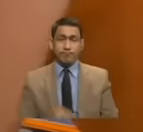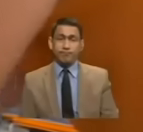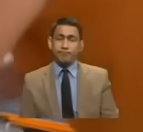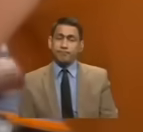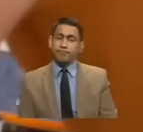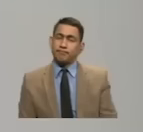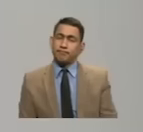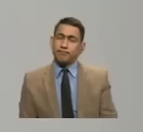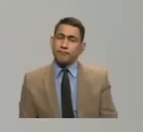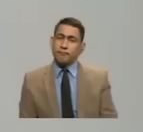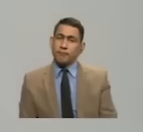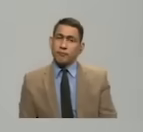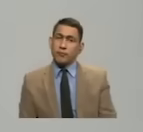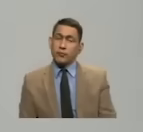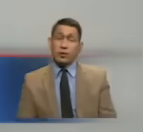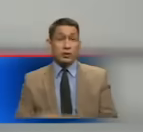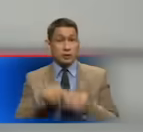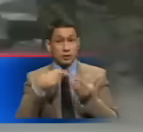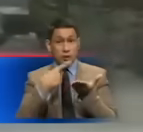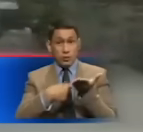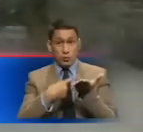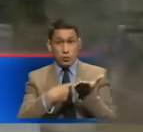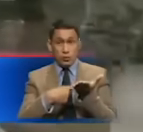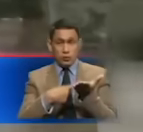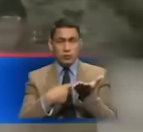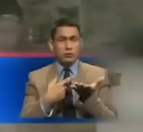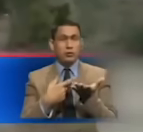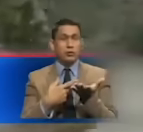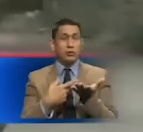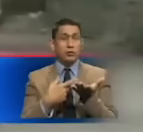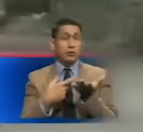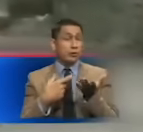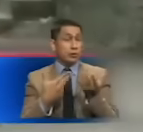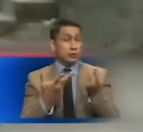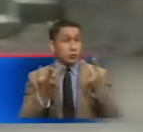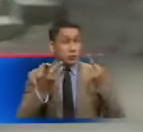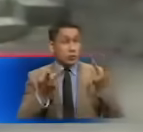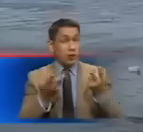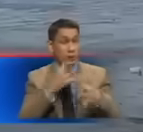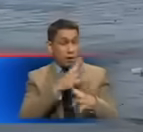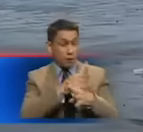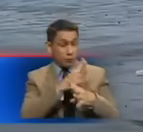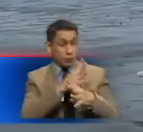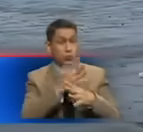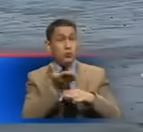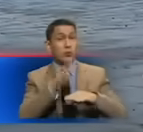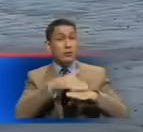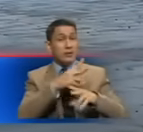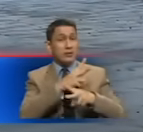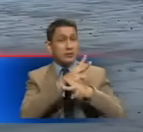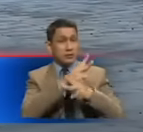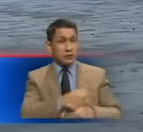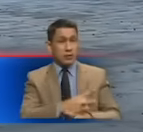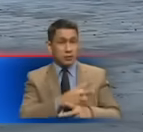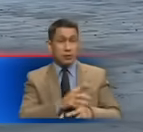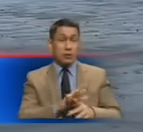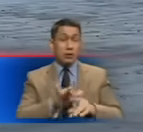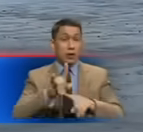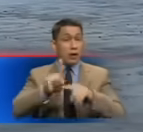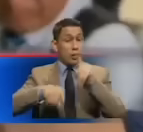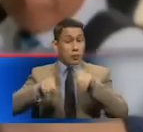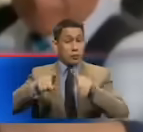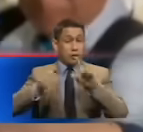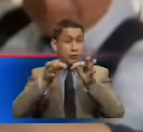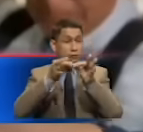La reunión sirvió para analizar las decisiones que emiten las autoridades en torno a la seguridad. Algunos planean la cancelación de sus